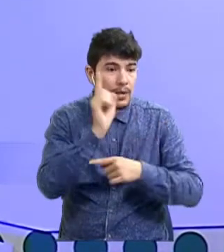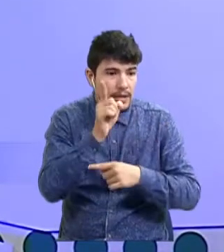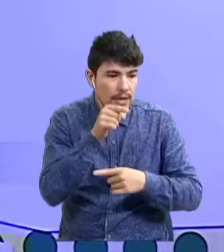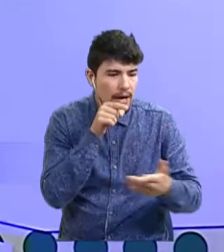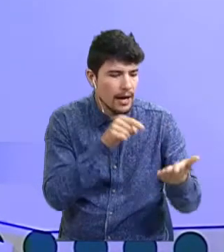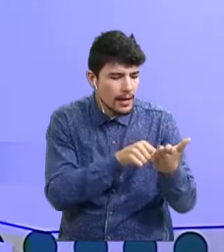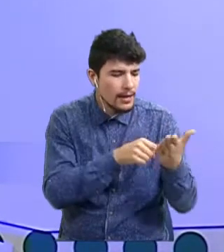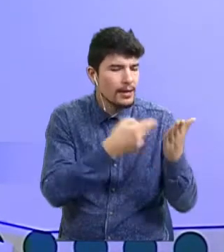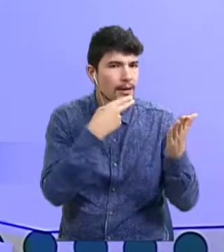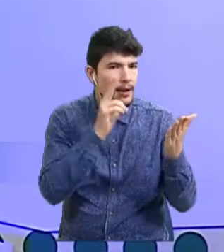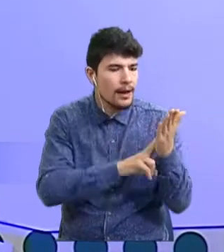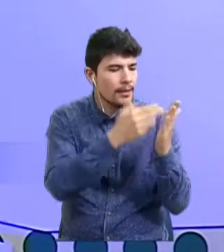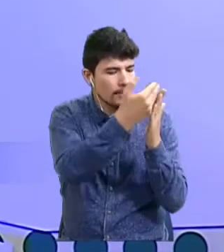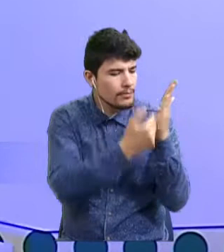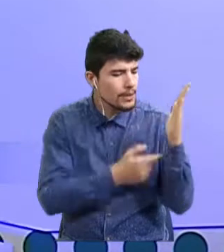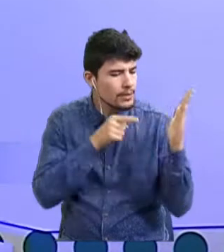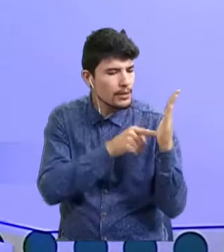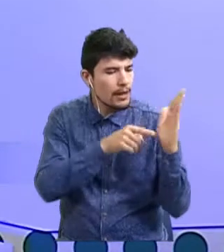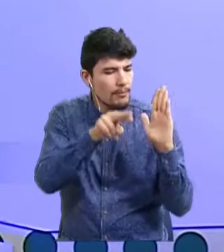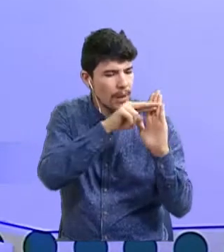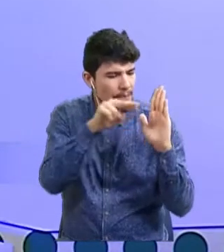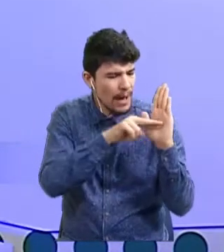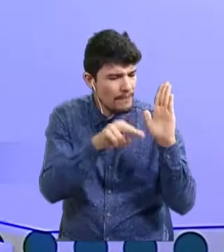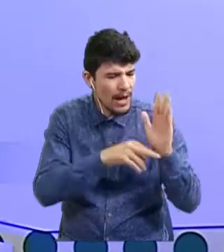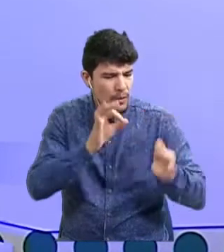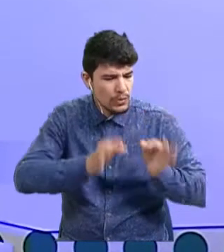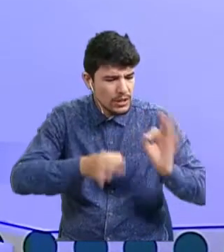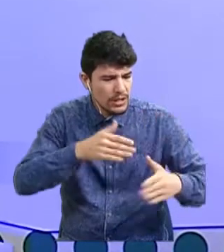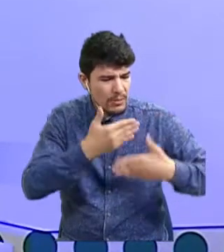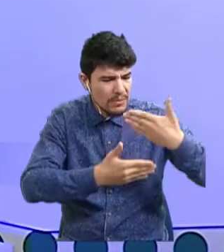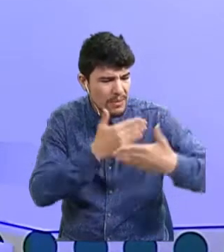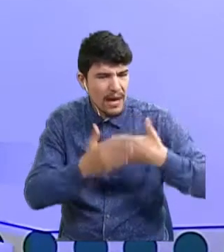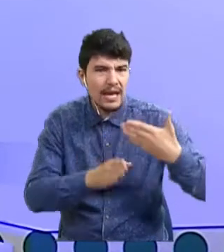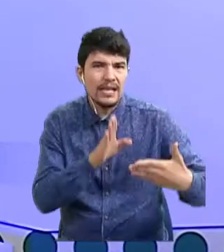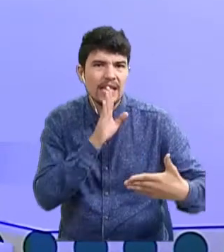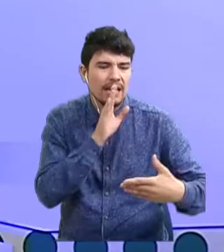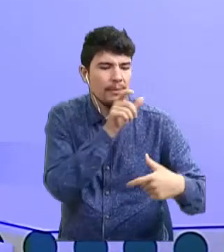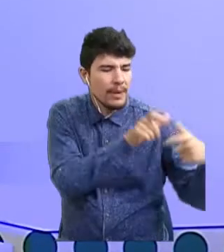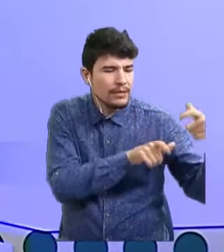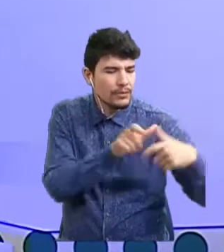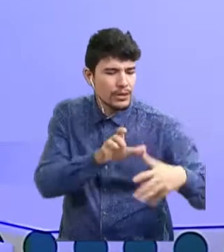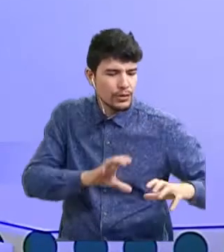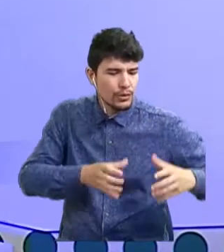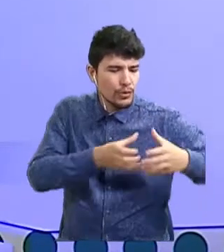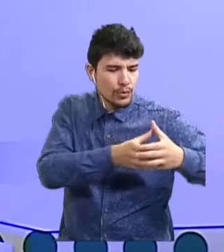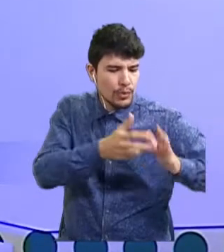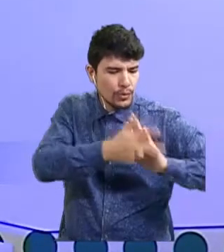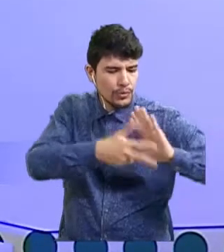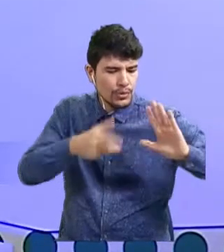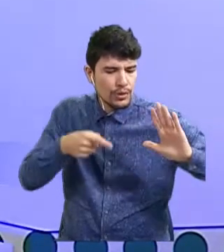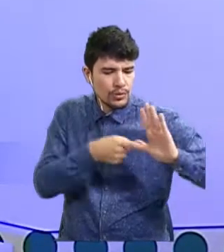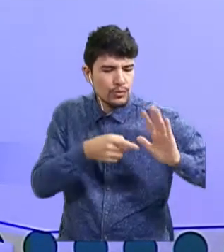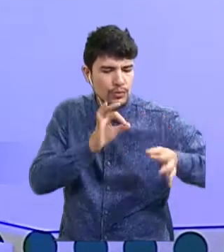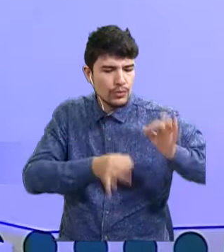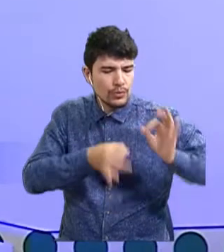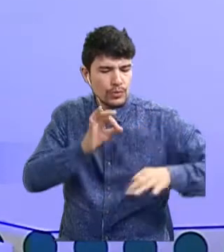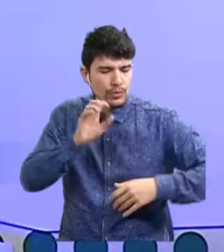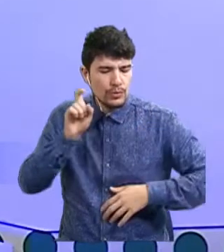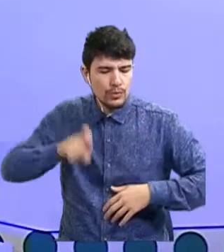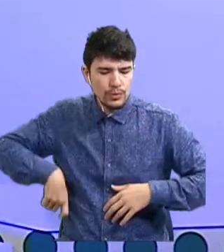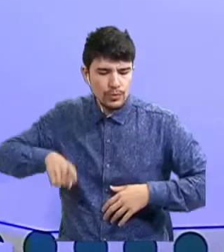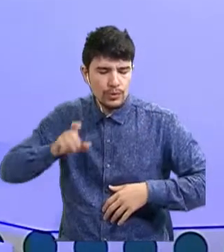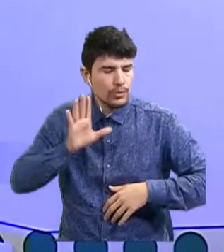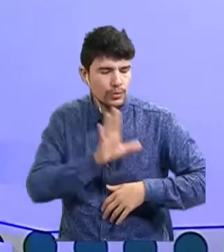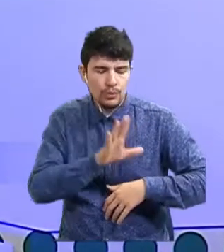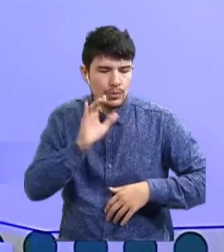donde va a operar la justicia, definida por las personas que integren esa constituyente, es decir, el núcleo de la sociedad,